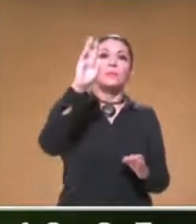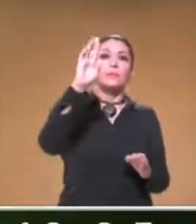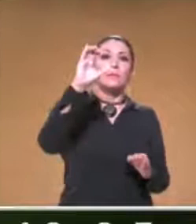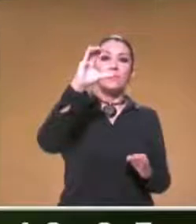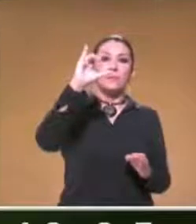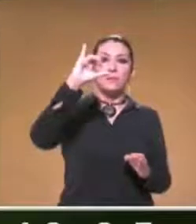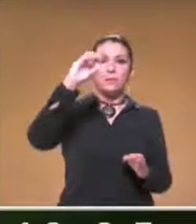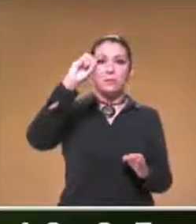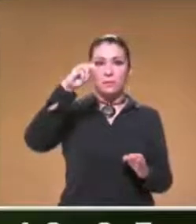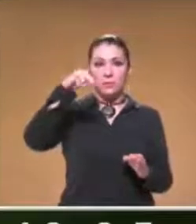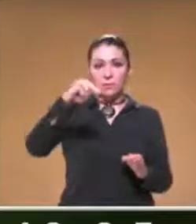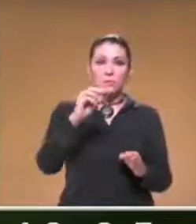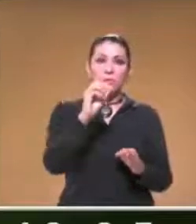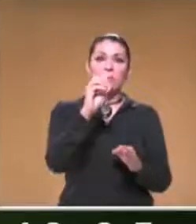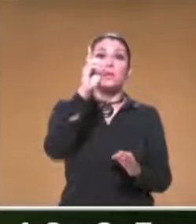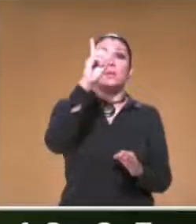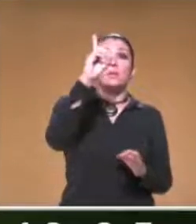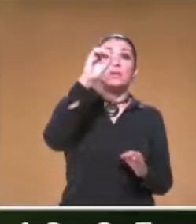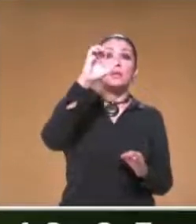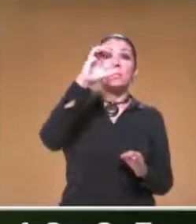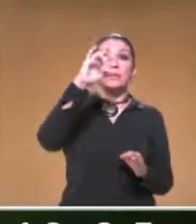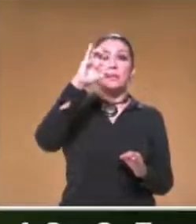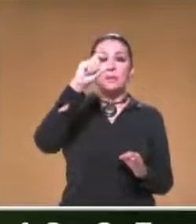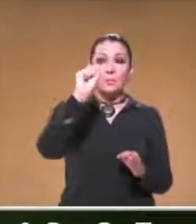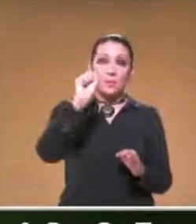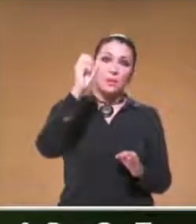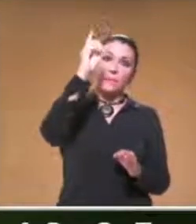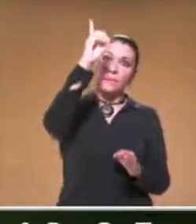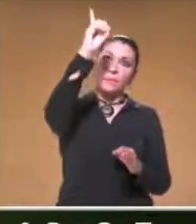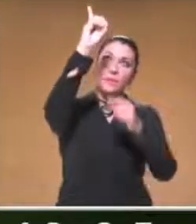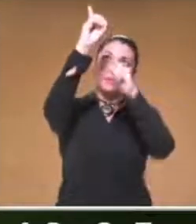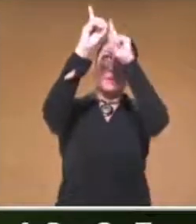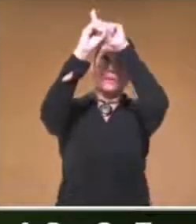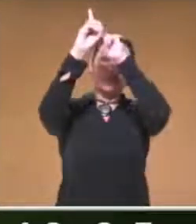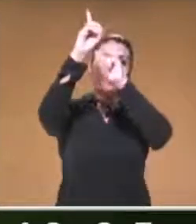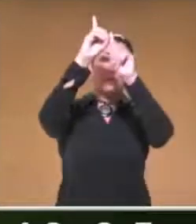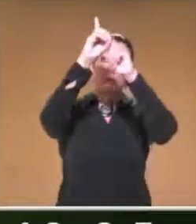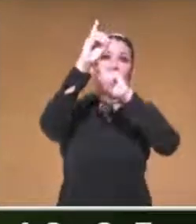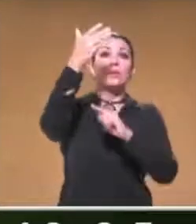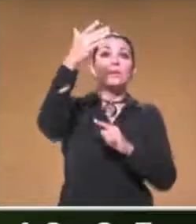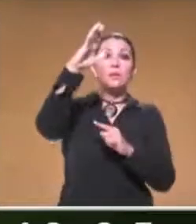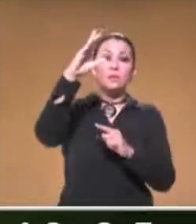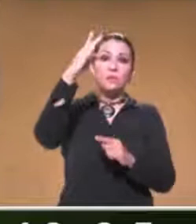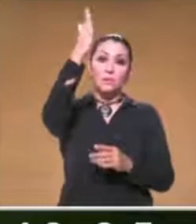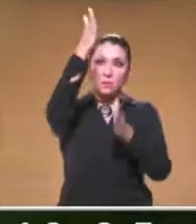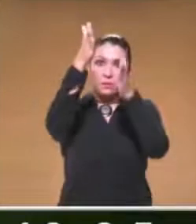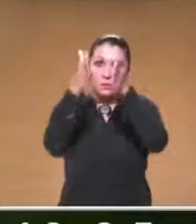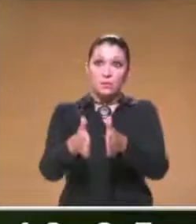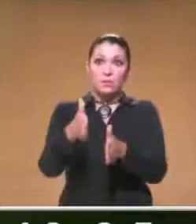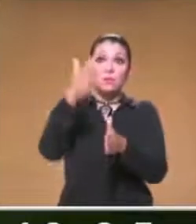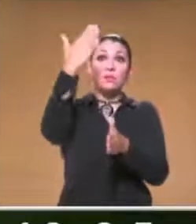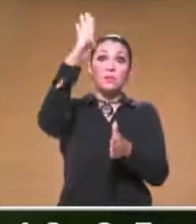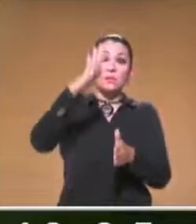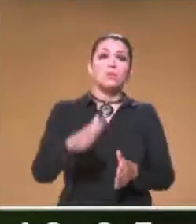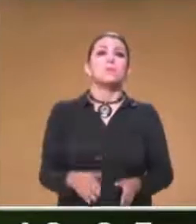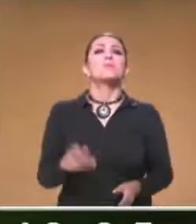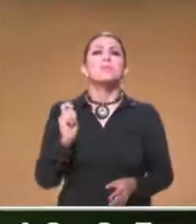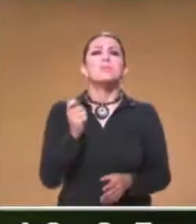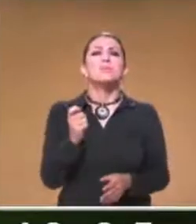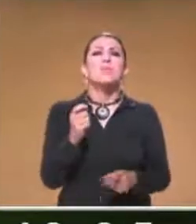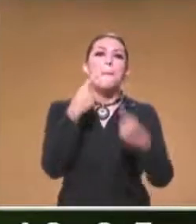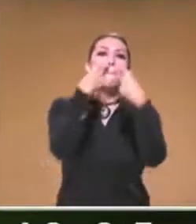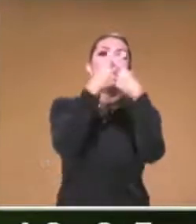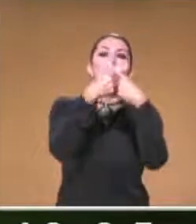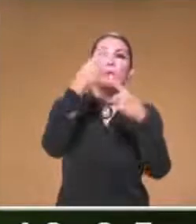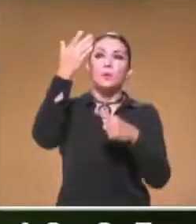cual nuestro denominador es una potencia de 10. ¿Qué es eso de la potencia de 10, maestra? Quiere decir que multiplico el